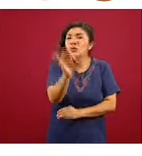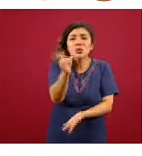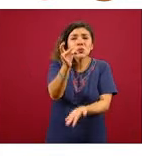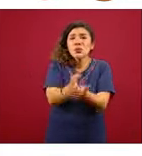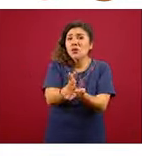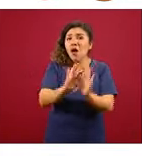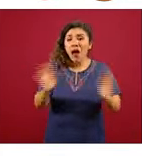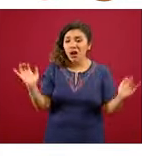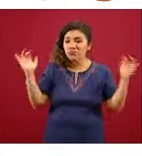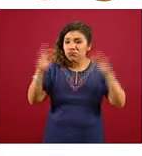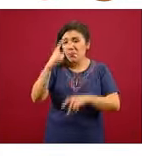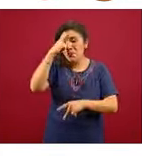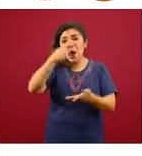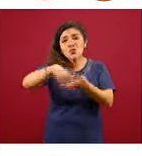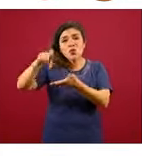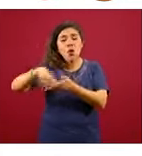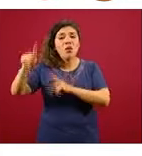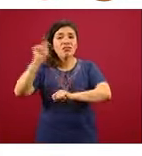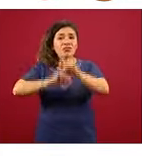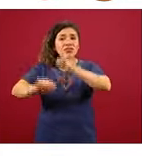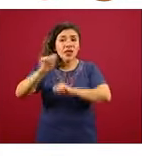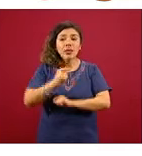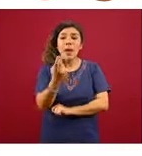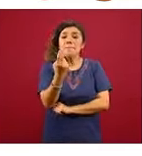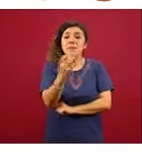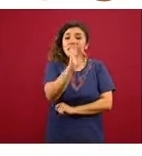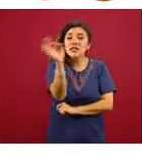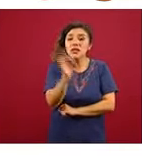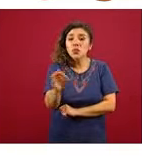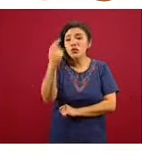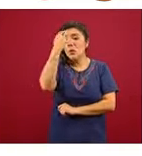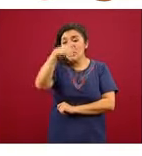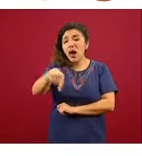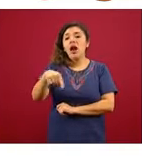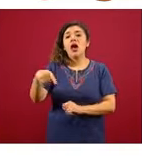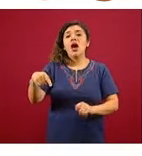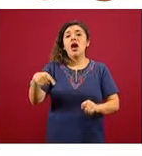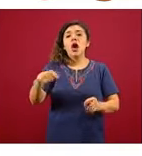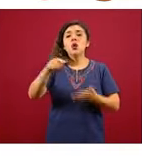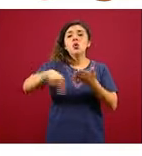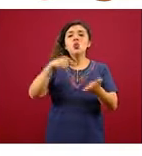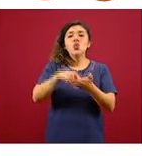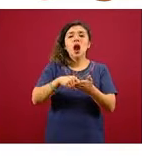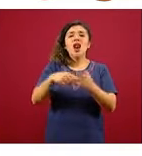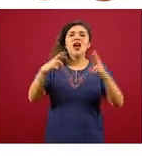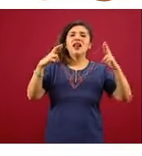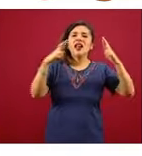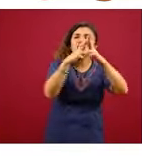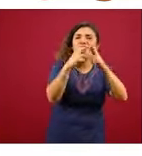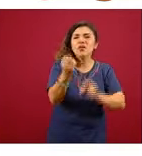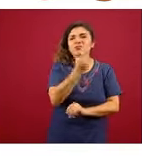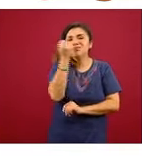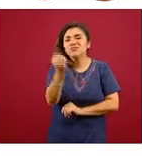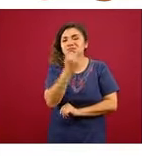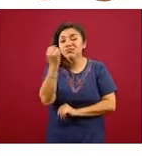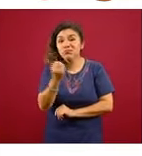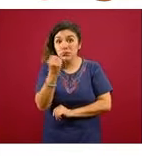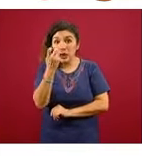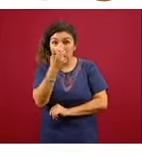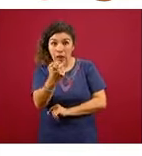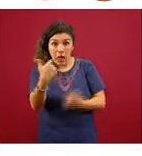solamente en centros comerciales, 25% solamente en lugares de culto. Esto no significa entonces